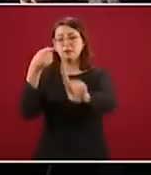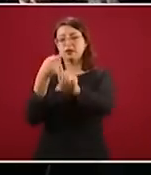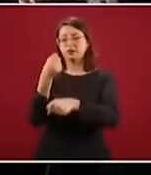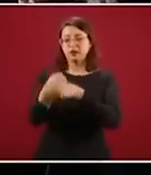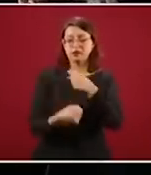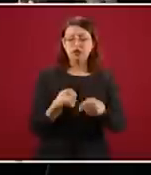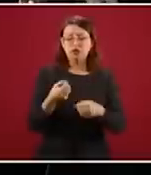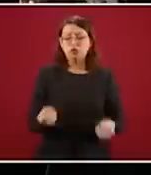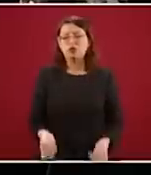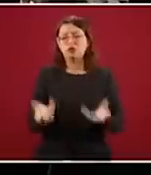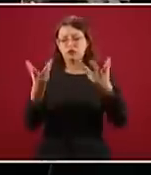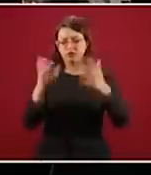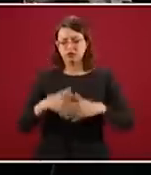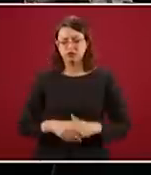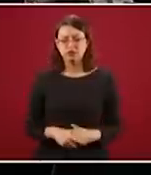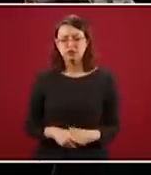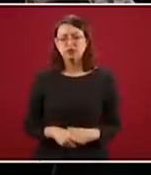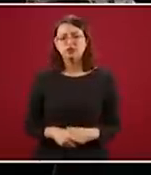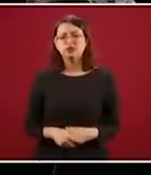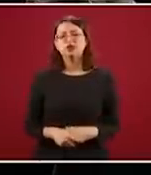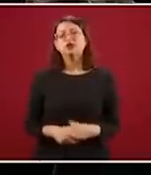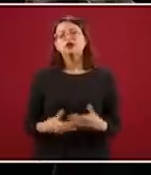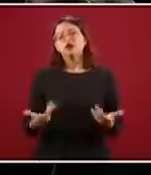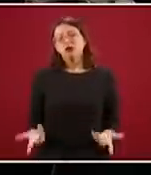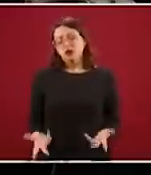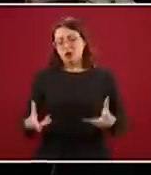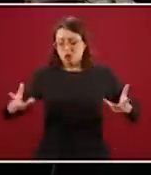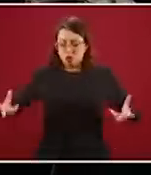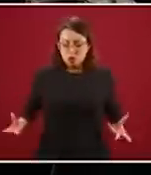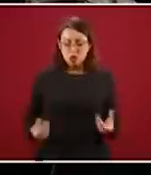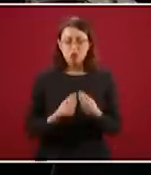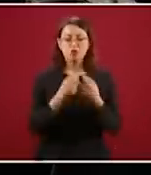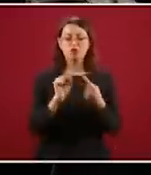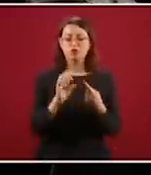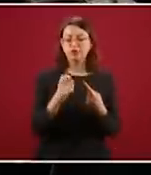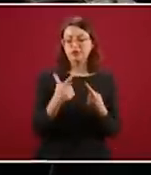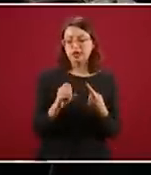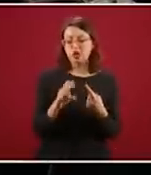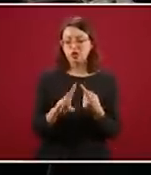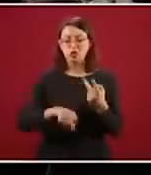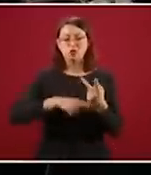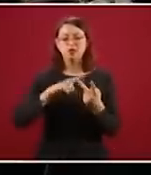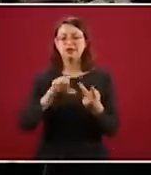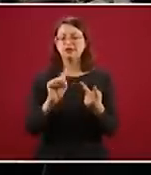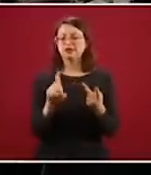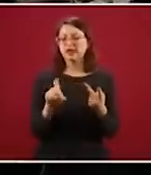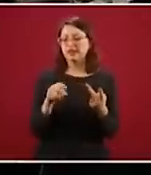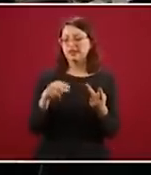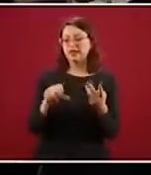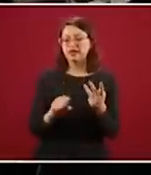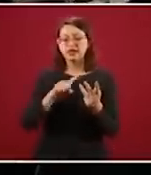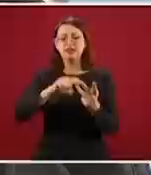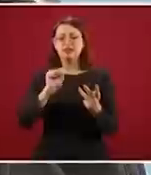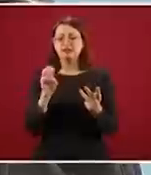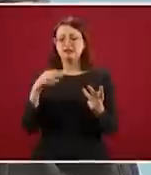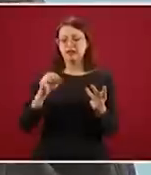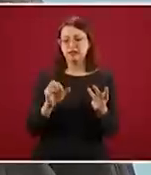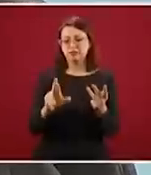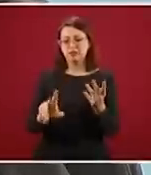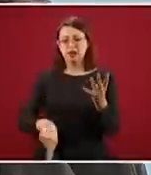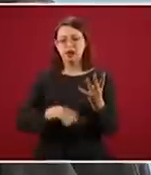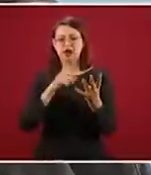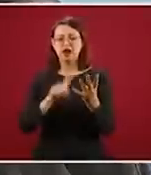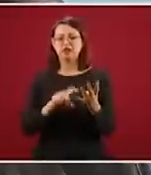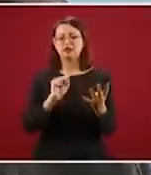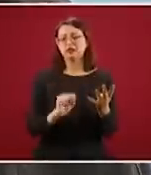participó la Secretaría de Gobernación, la SEDENA, la Secretaría de Marina, la Secretaría de